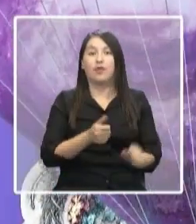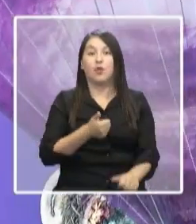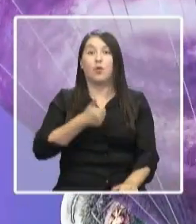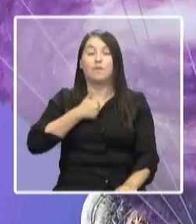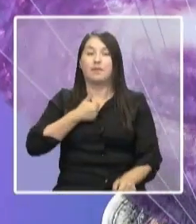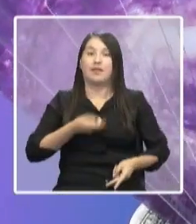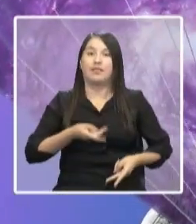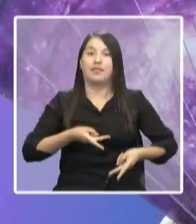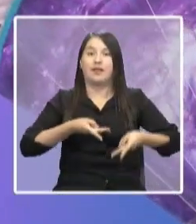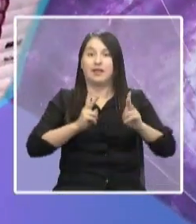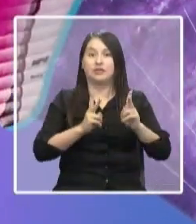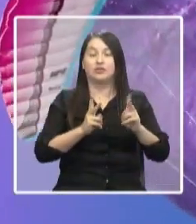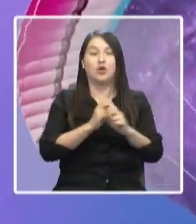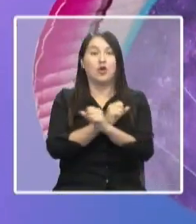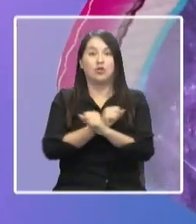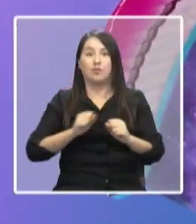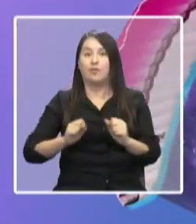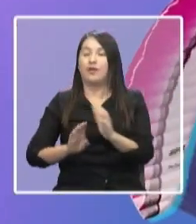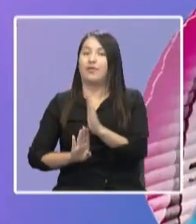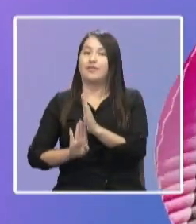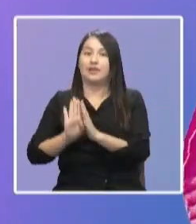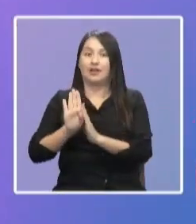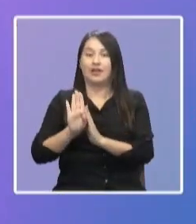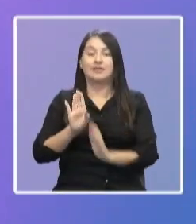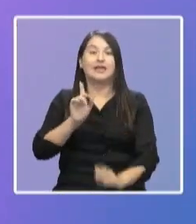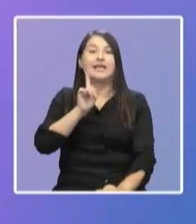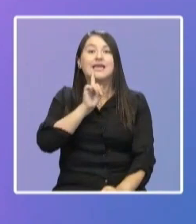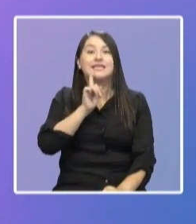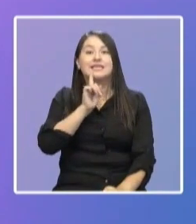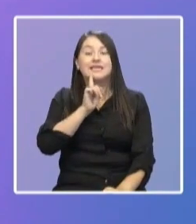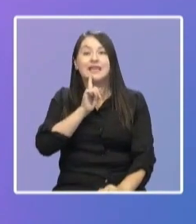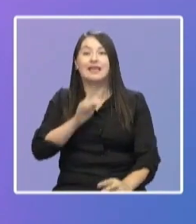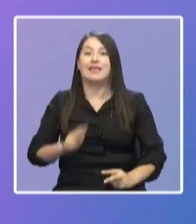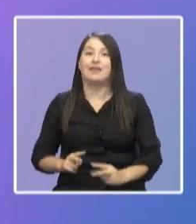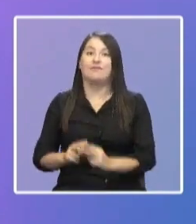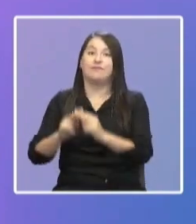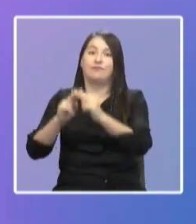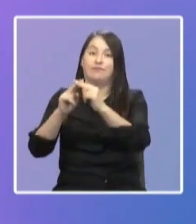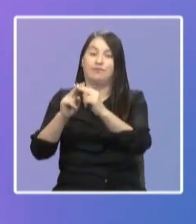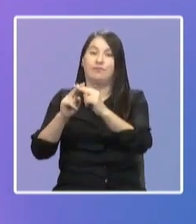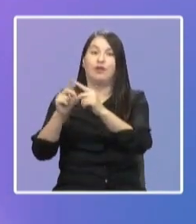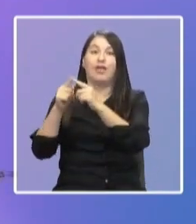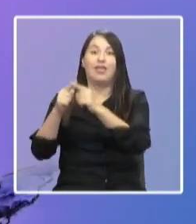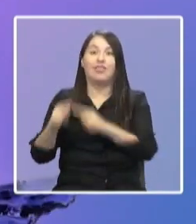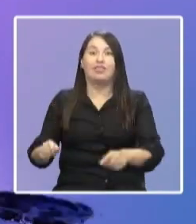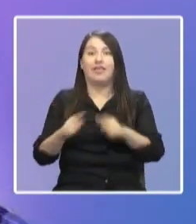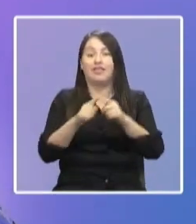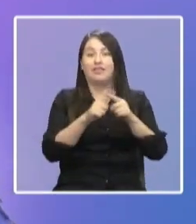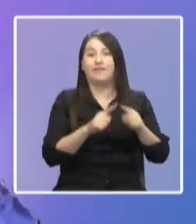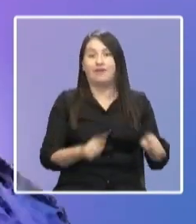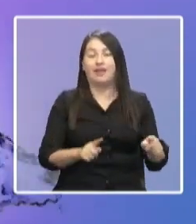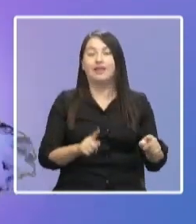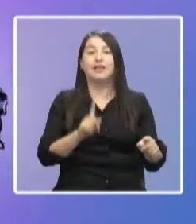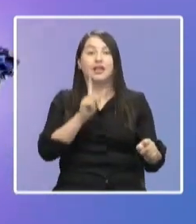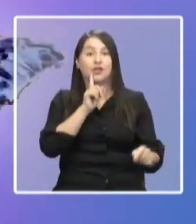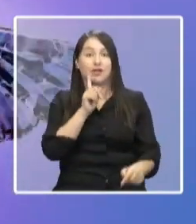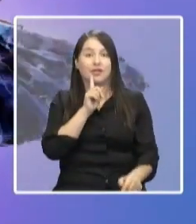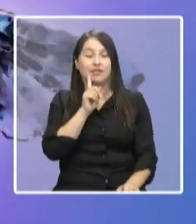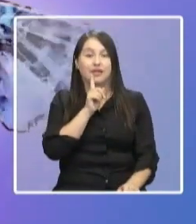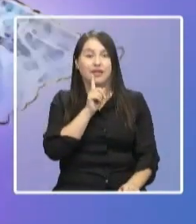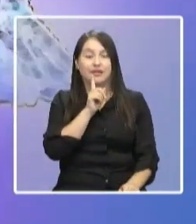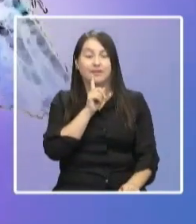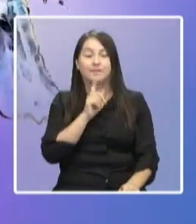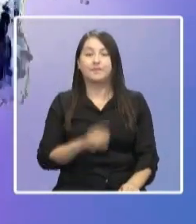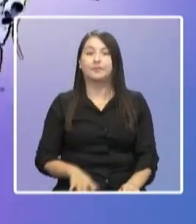pueden desarrollarse si no cuentan con las infraestructuras de distintos tipos que los sostengan. Entonces